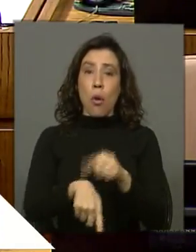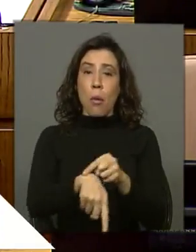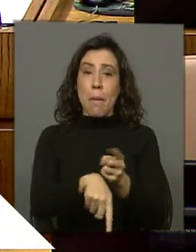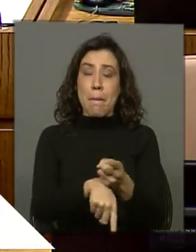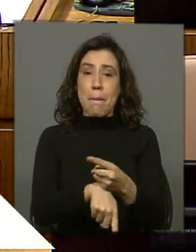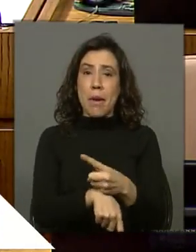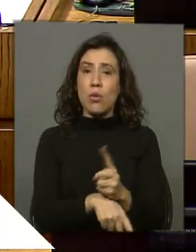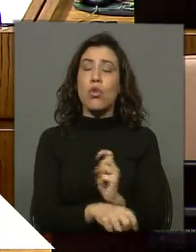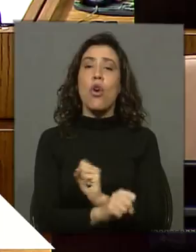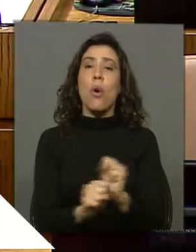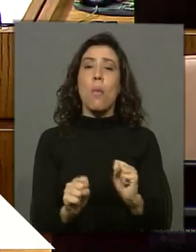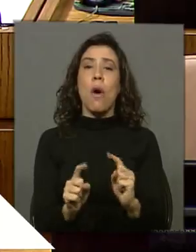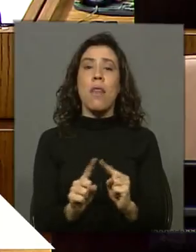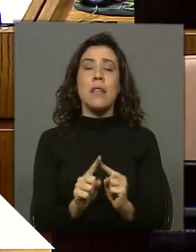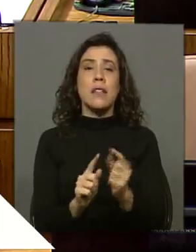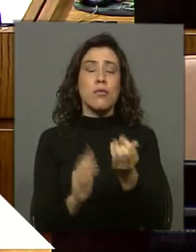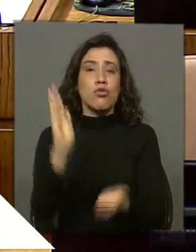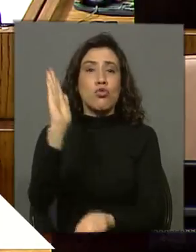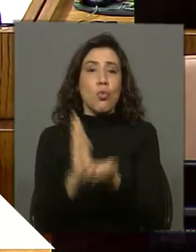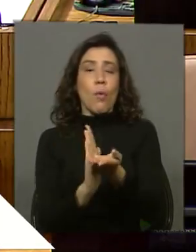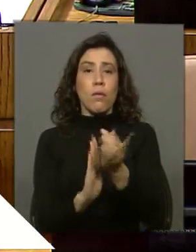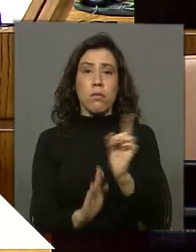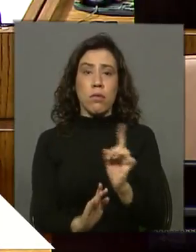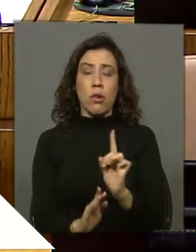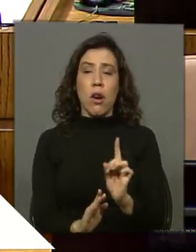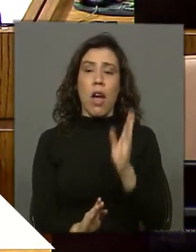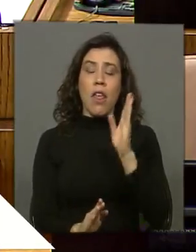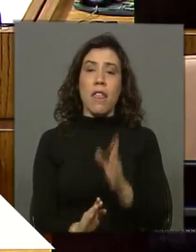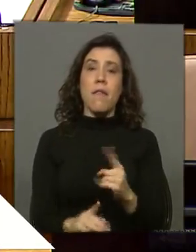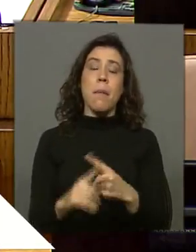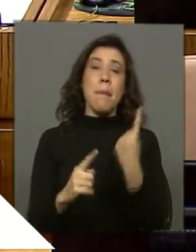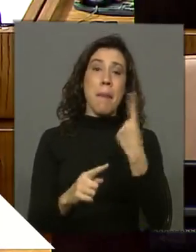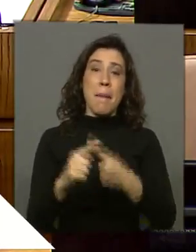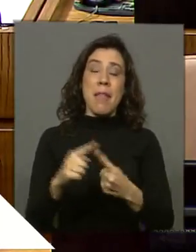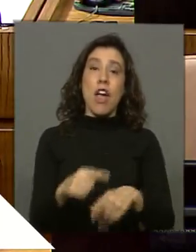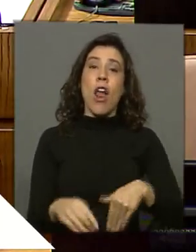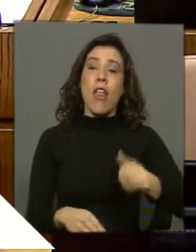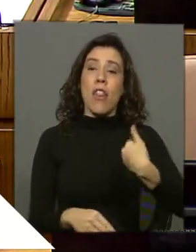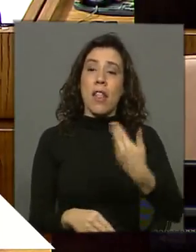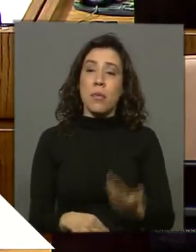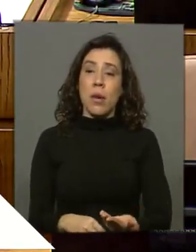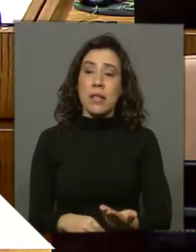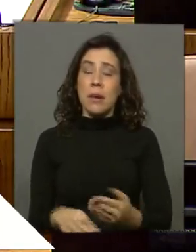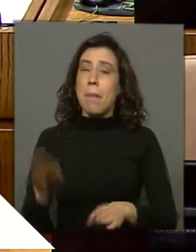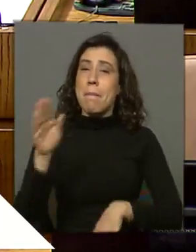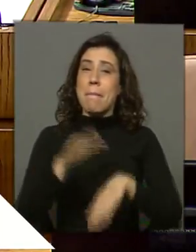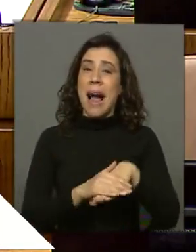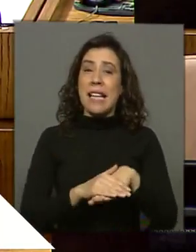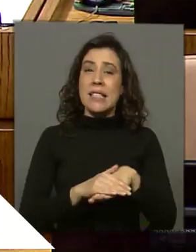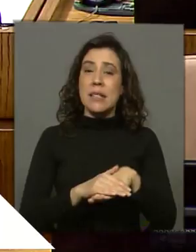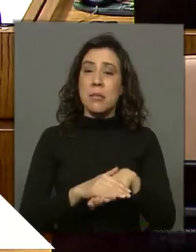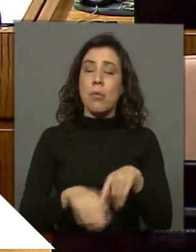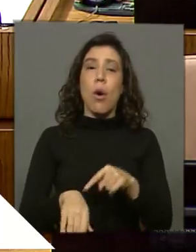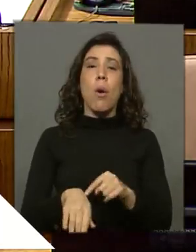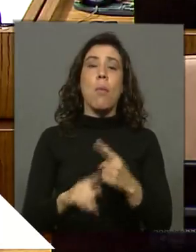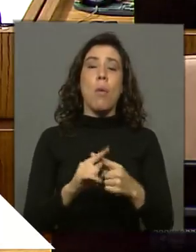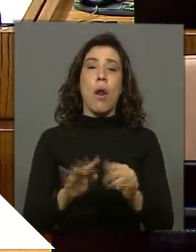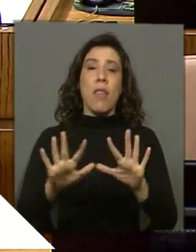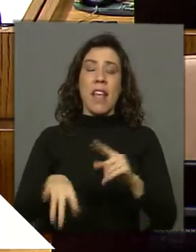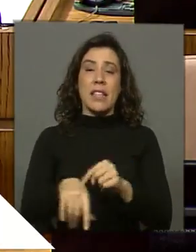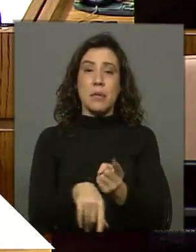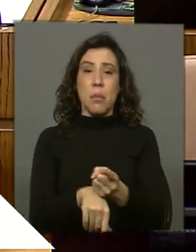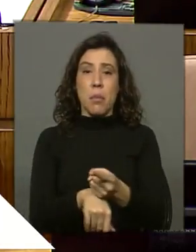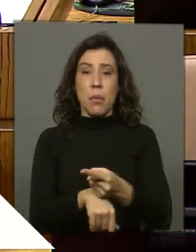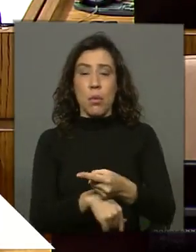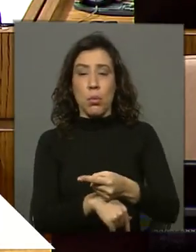nunca puede ser redondeado al alza puede ser la primera media hora y a continuación como máximo fracciones de 10 minutos es